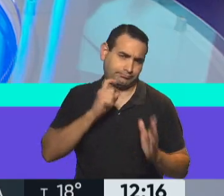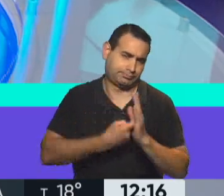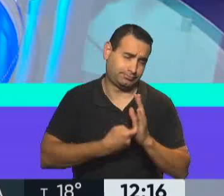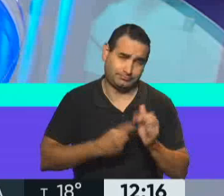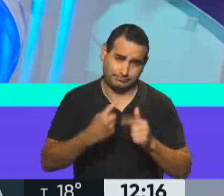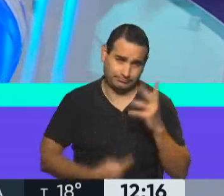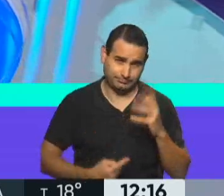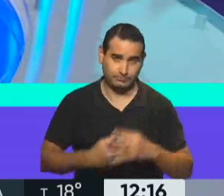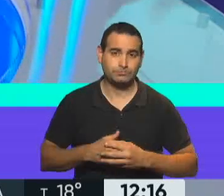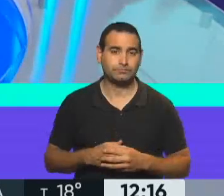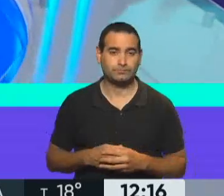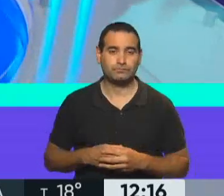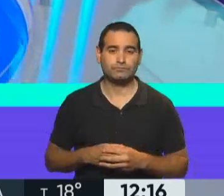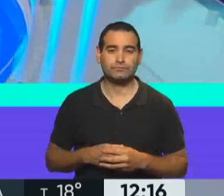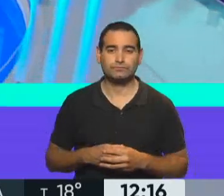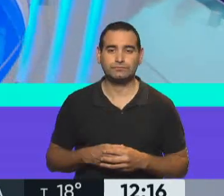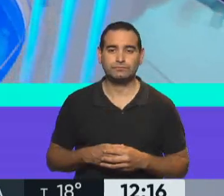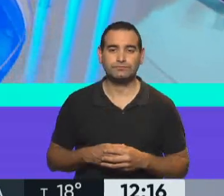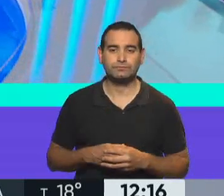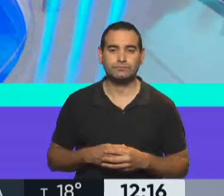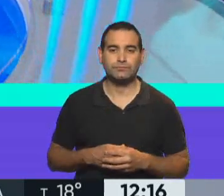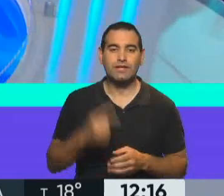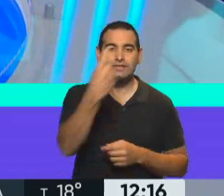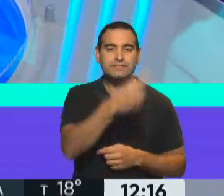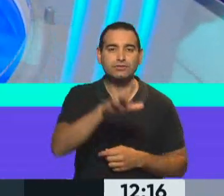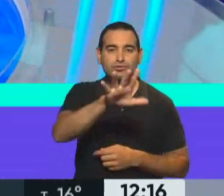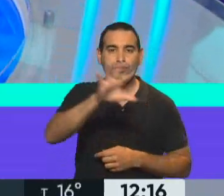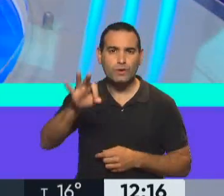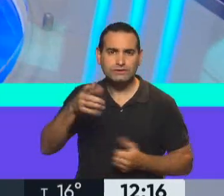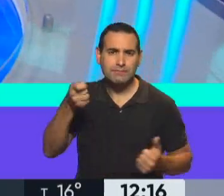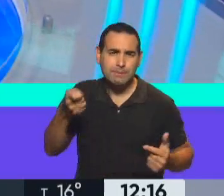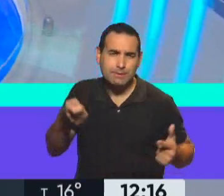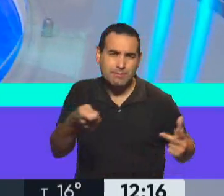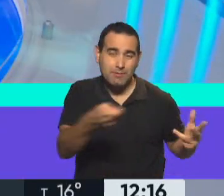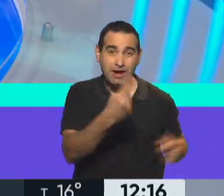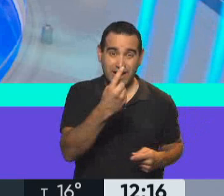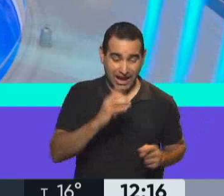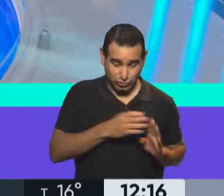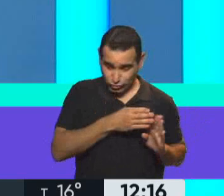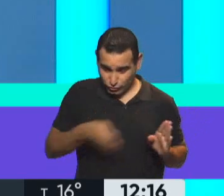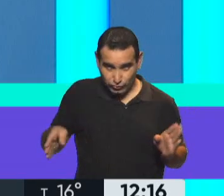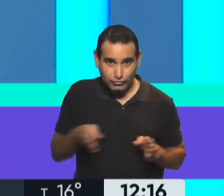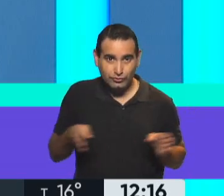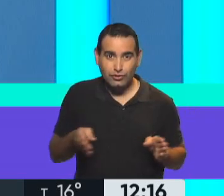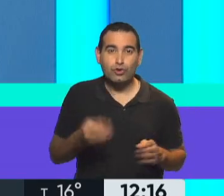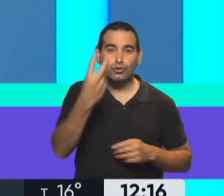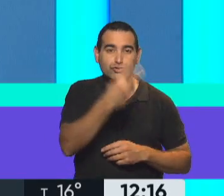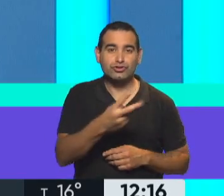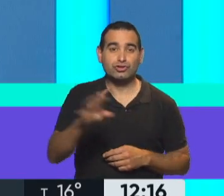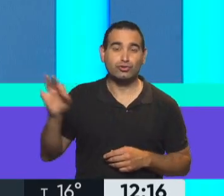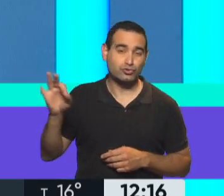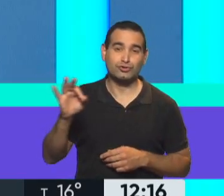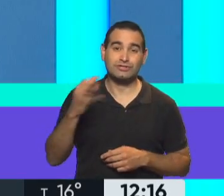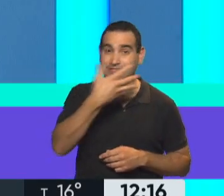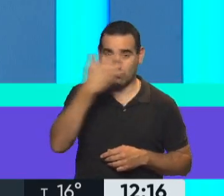tipo fijate vos que están se computan 150 asesinatos en lo que va del año solamente 200 secuestros